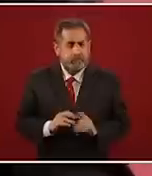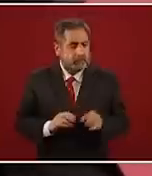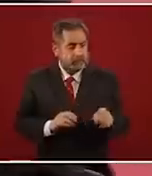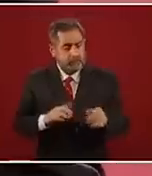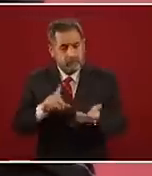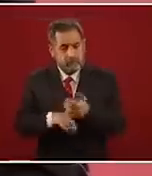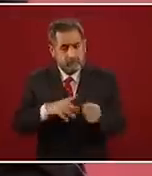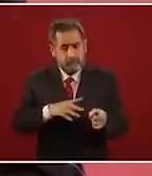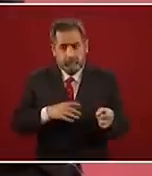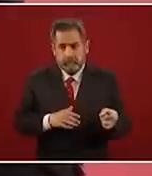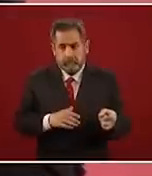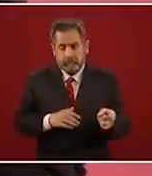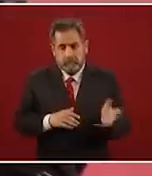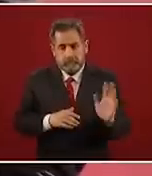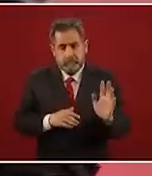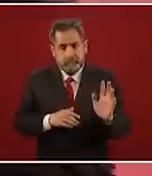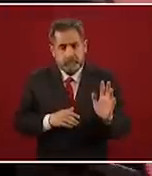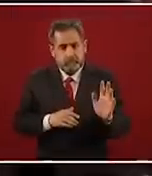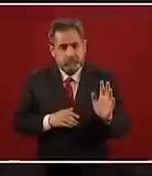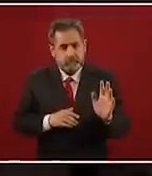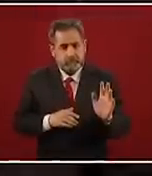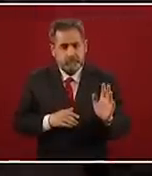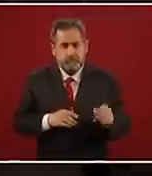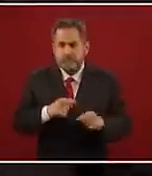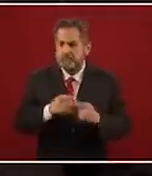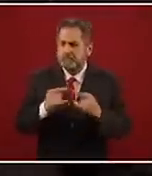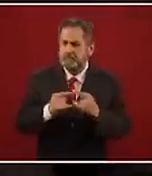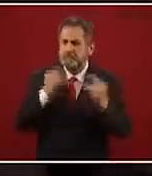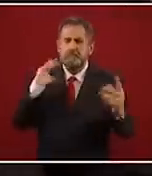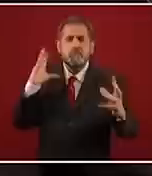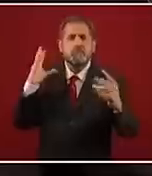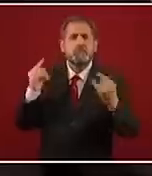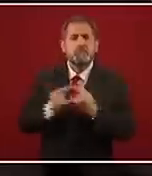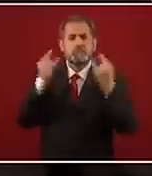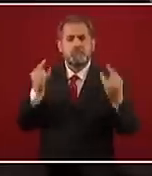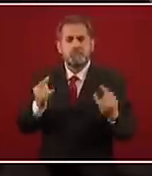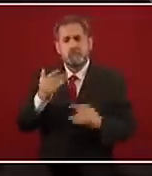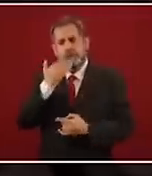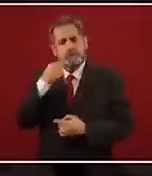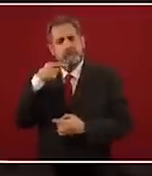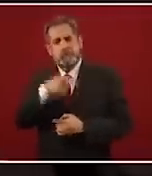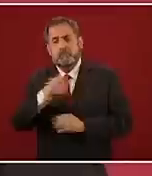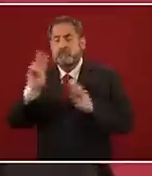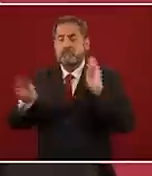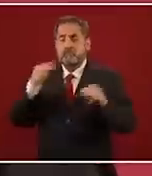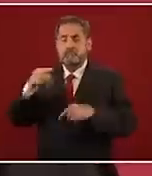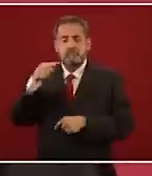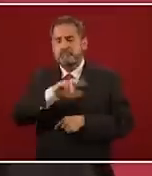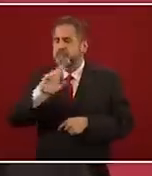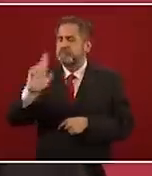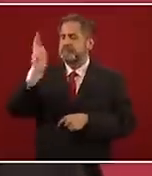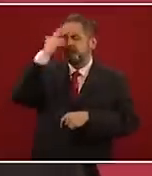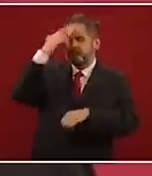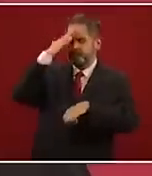tiene pues toda una historia, ¿sí? En el mundo se recuerda